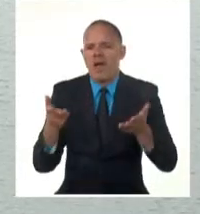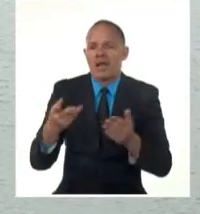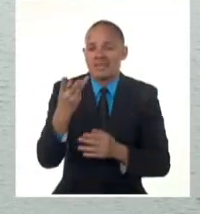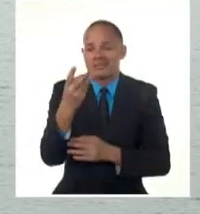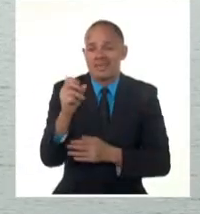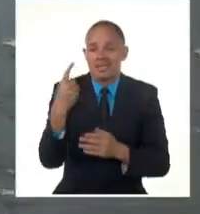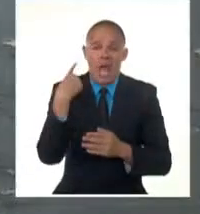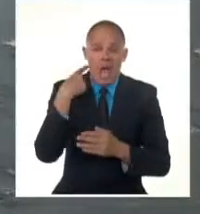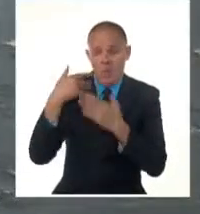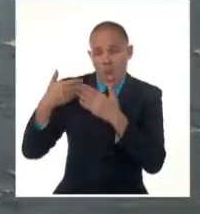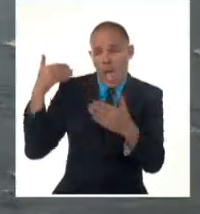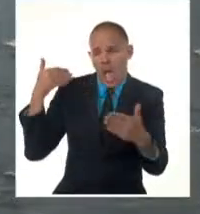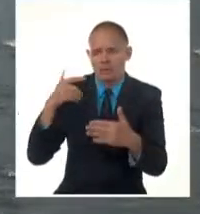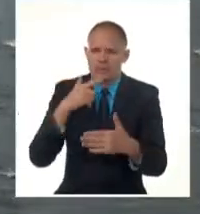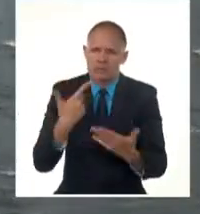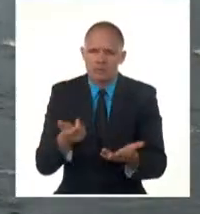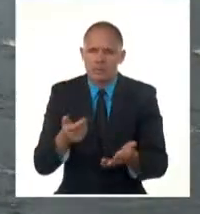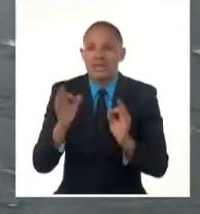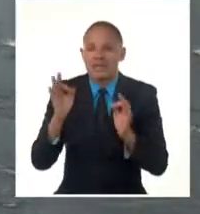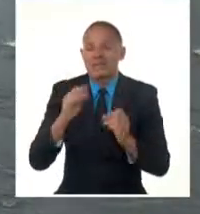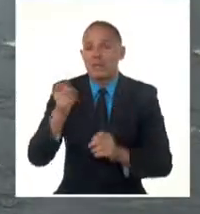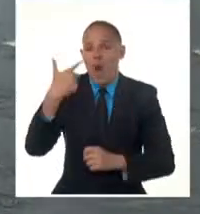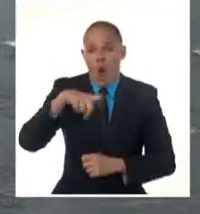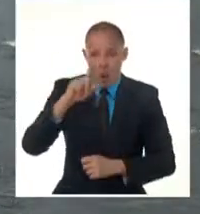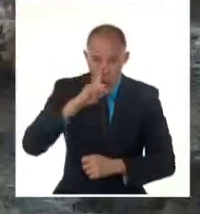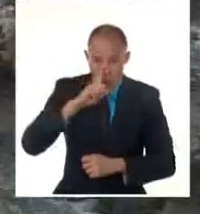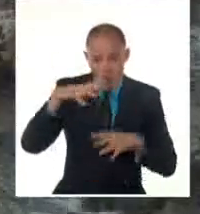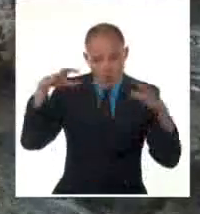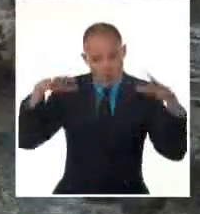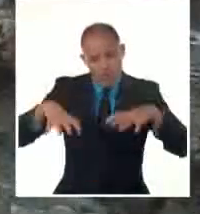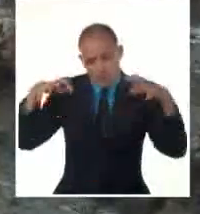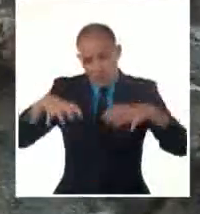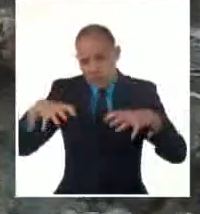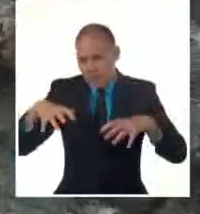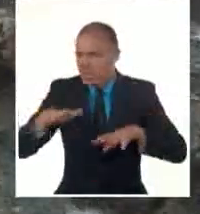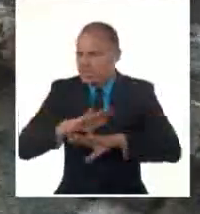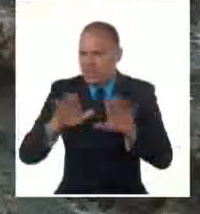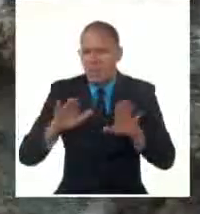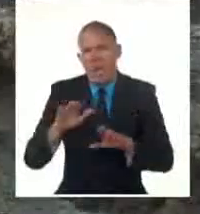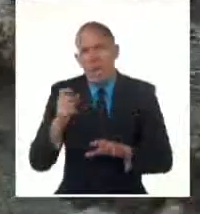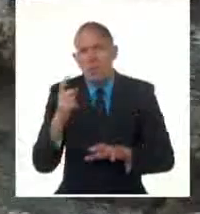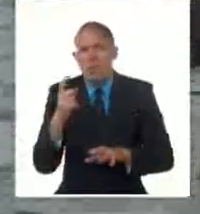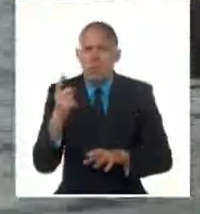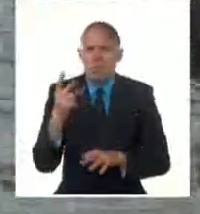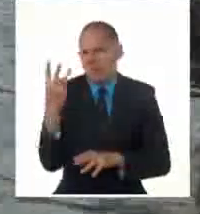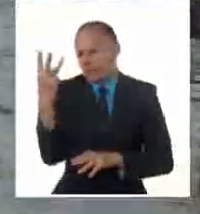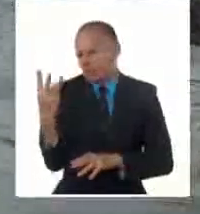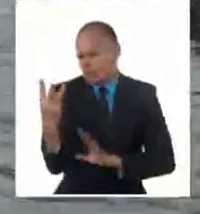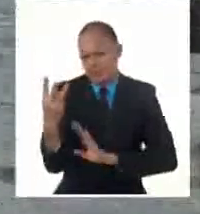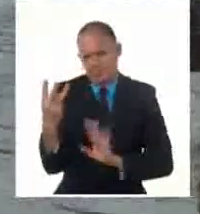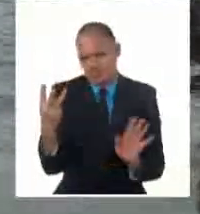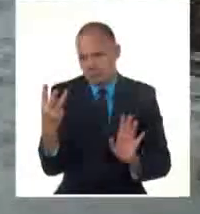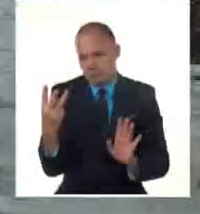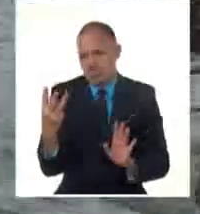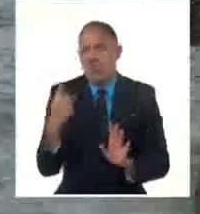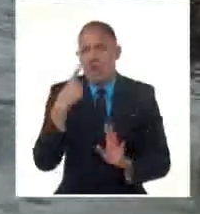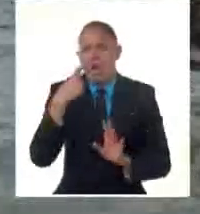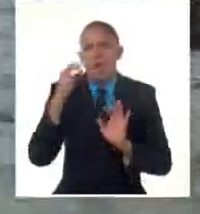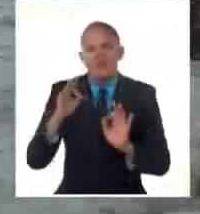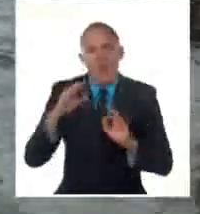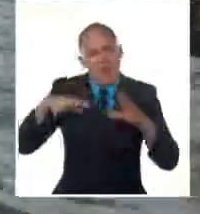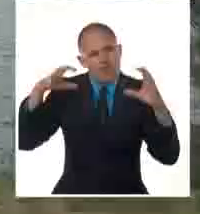en 8 ocasiones, junio ha reportado acumulados superiores a los 6.000 millones de metros